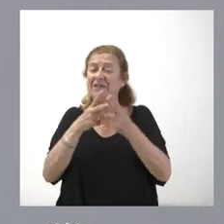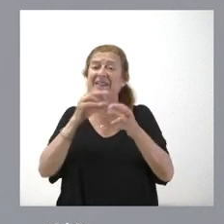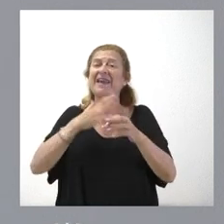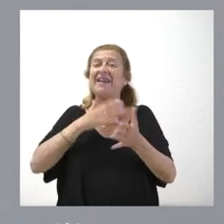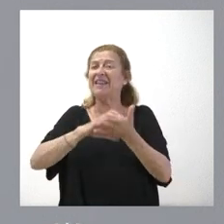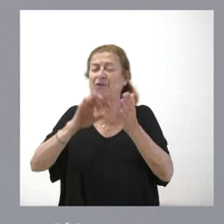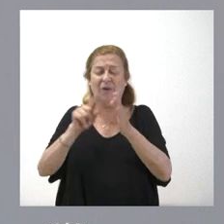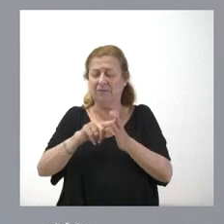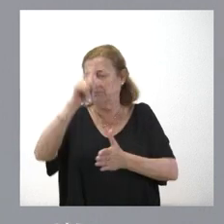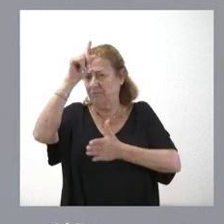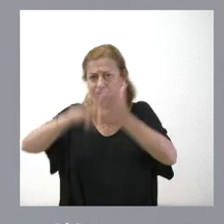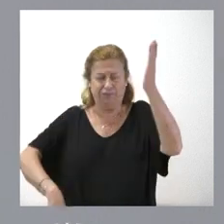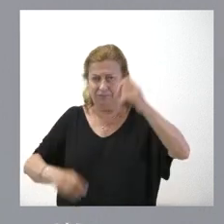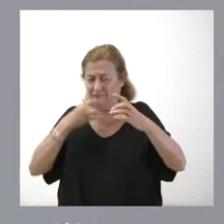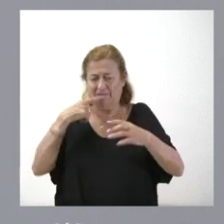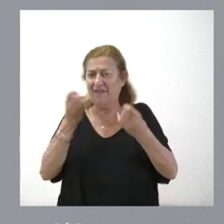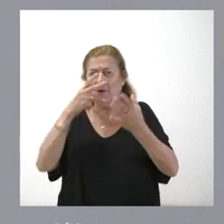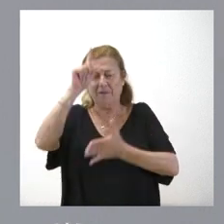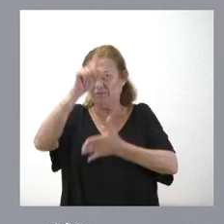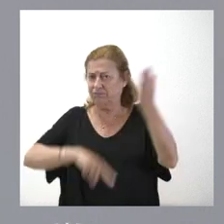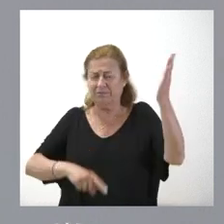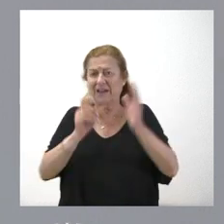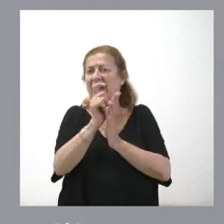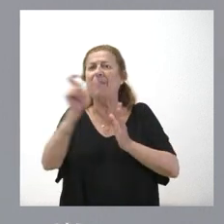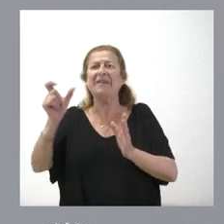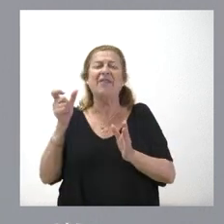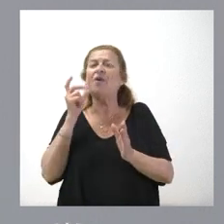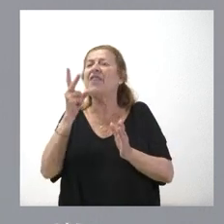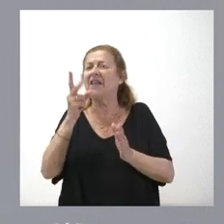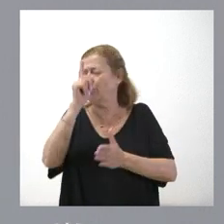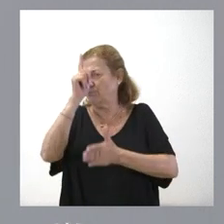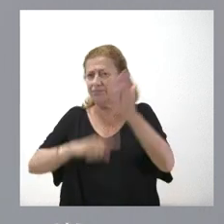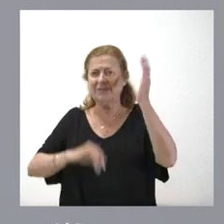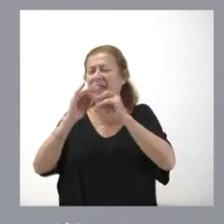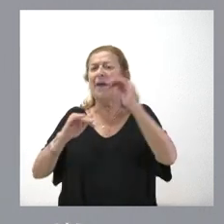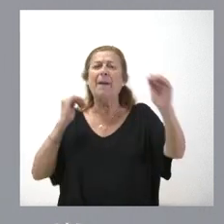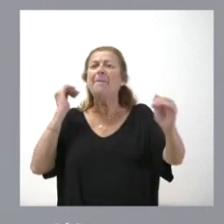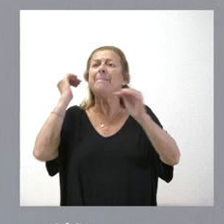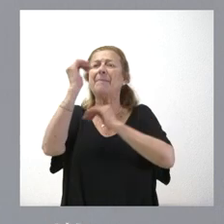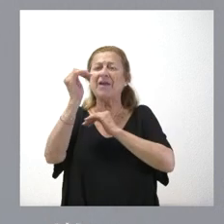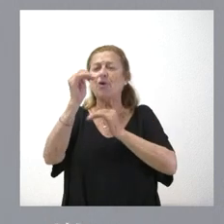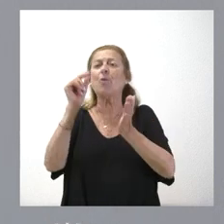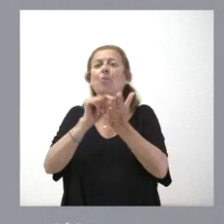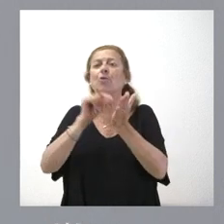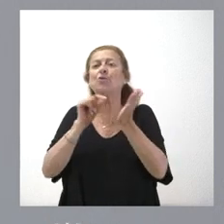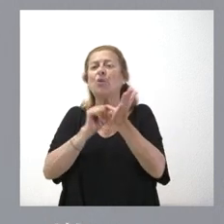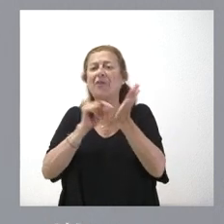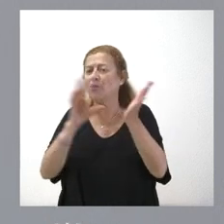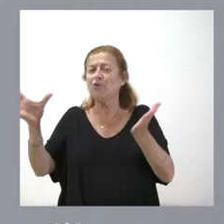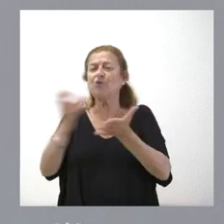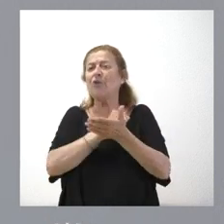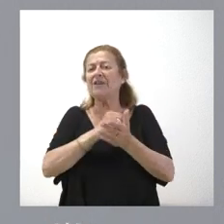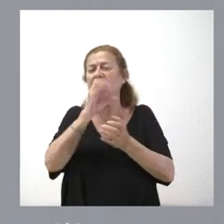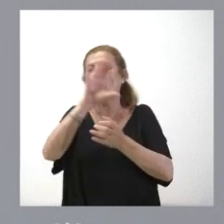Excelencia según este informe en el apartado de derechos y obtiene la mayor puntuación entre todas las